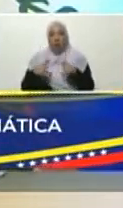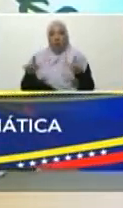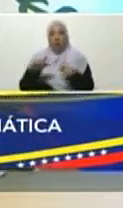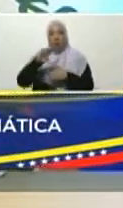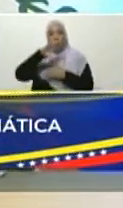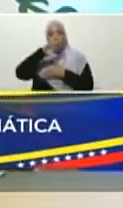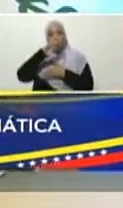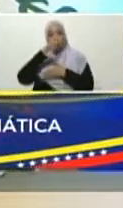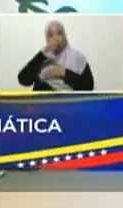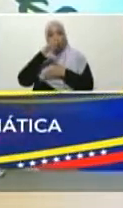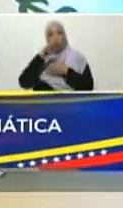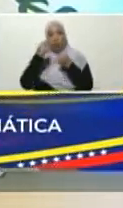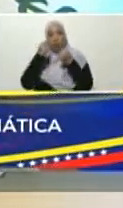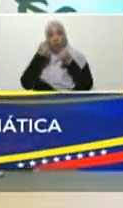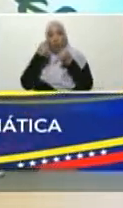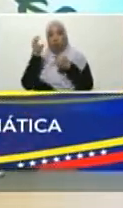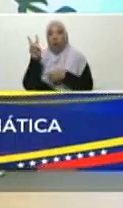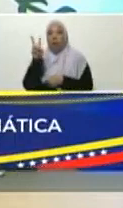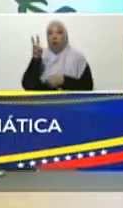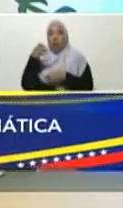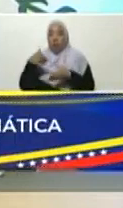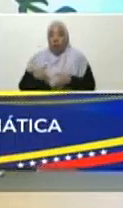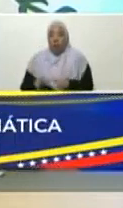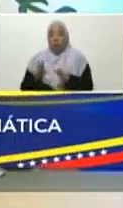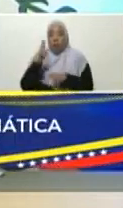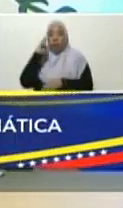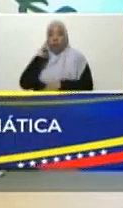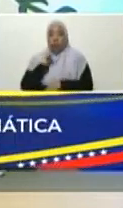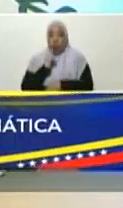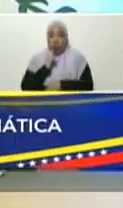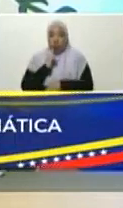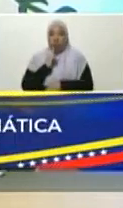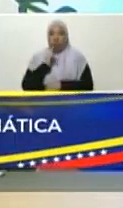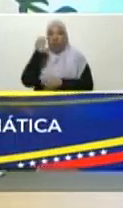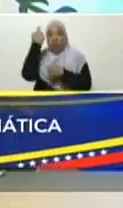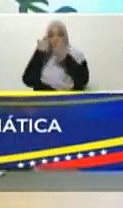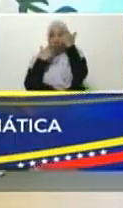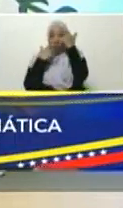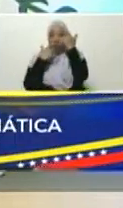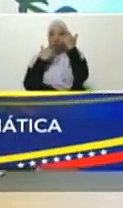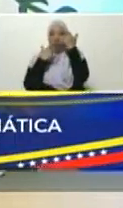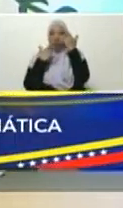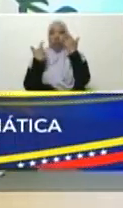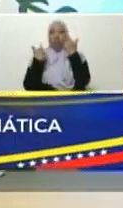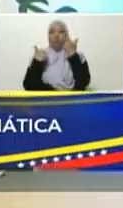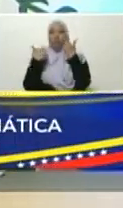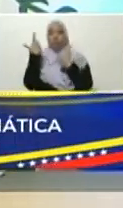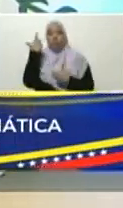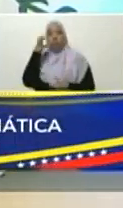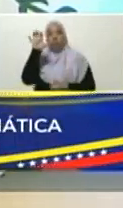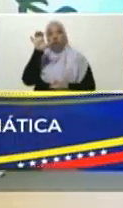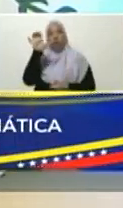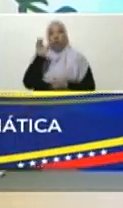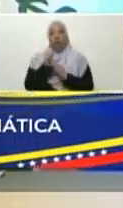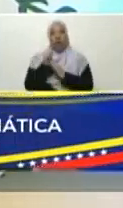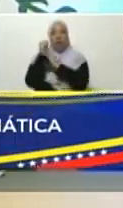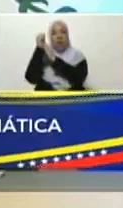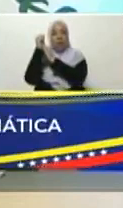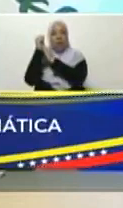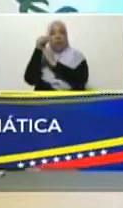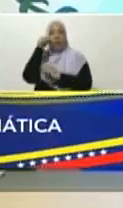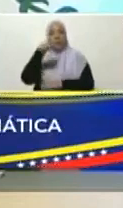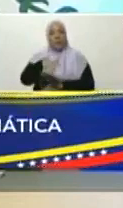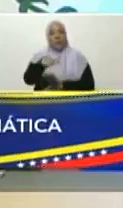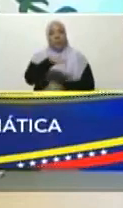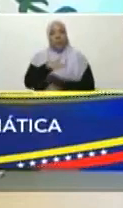esta patria que vio nacer a Simón Bolívar, a Hugo Chávez, es una patria de pueblo heroico,